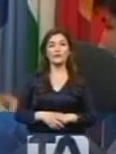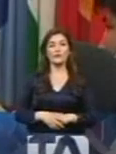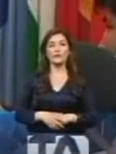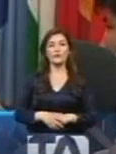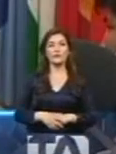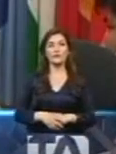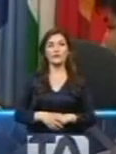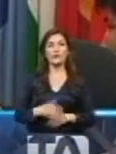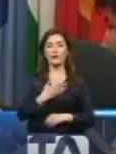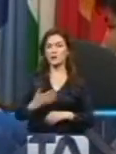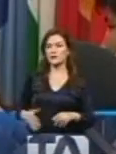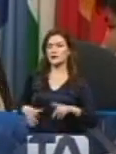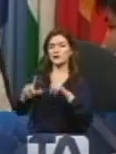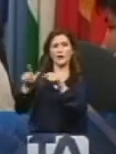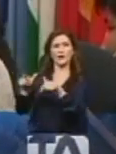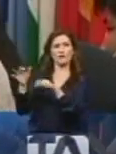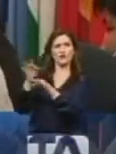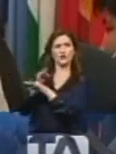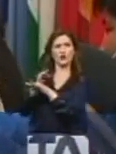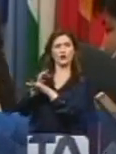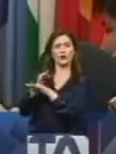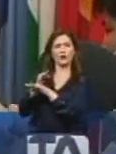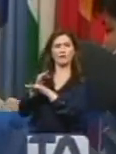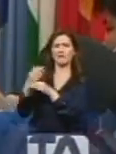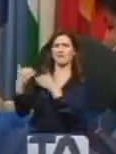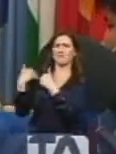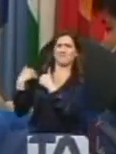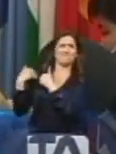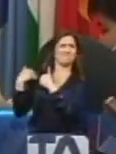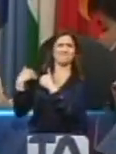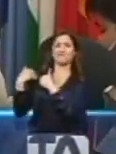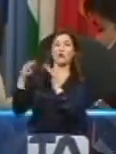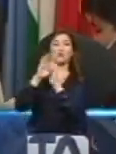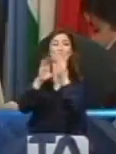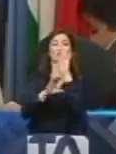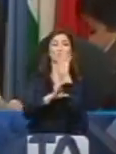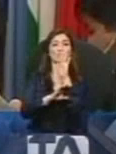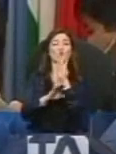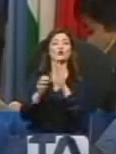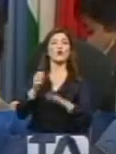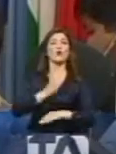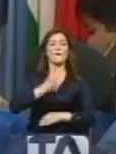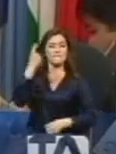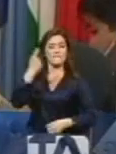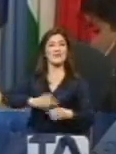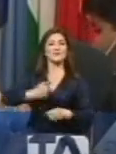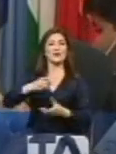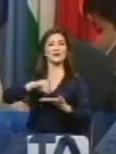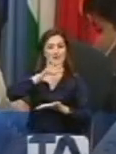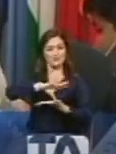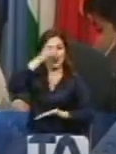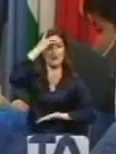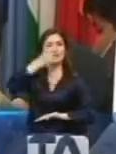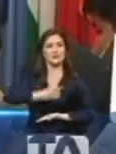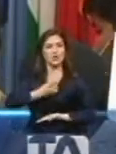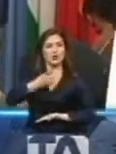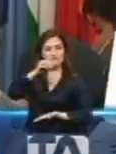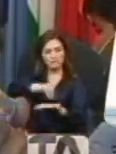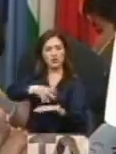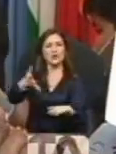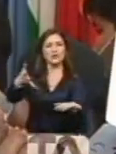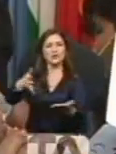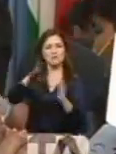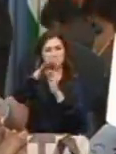una función que no le corresponde y que tiene constitucionalmente reserva legal que solo la Asamblea Nacional puede, tiene la competencia para, en este